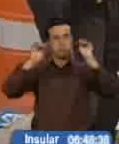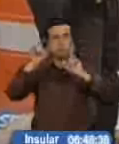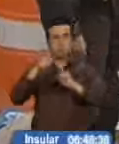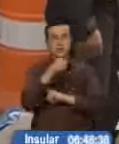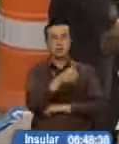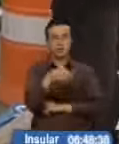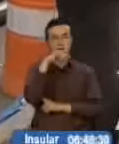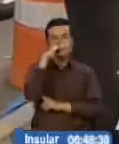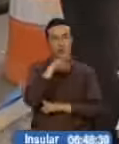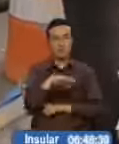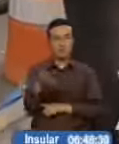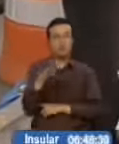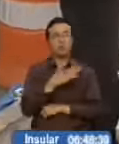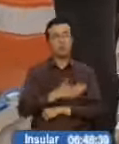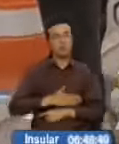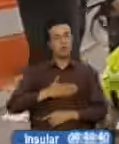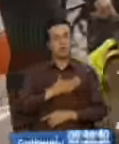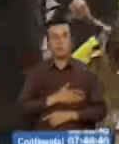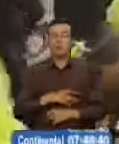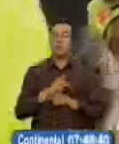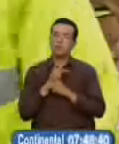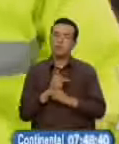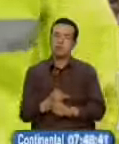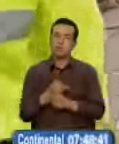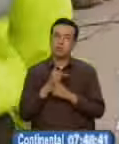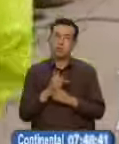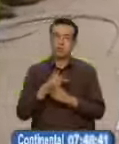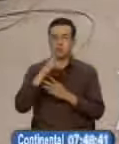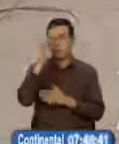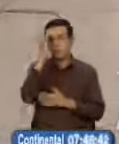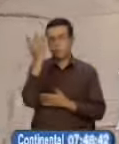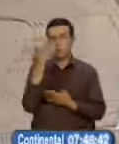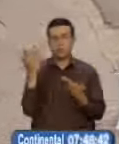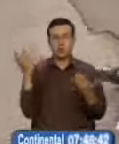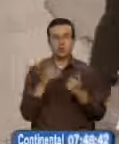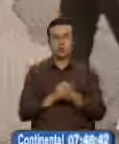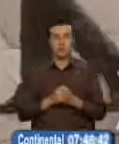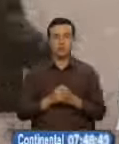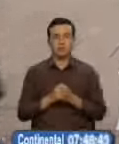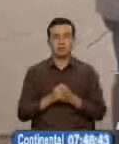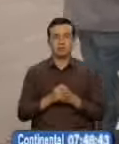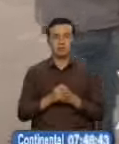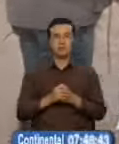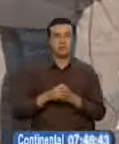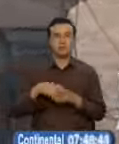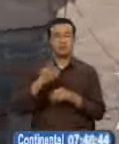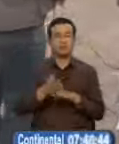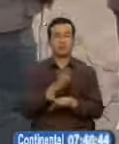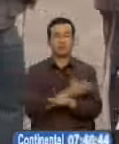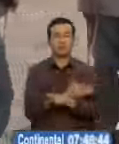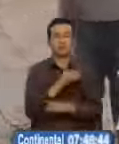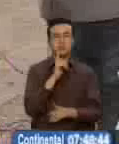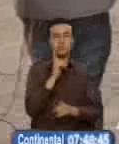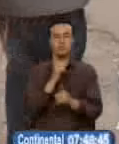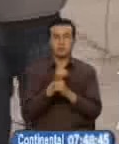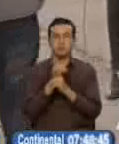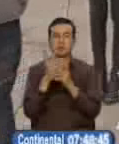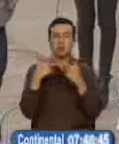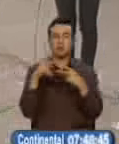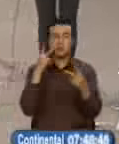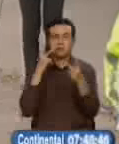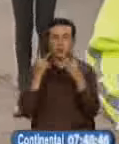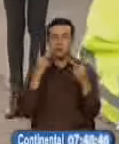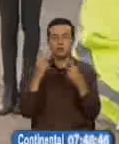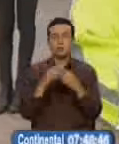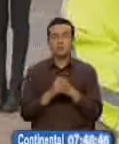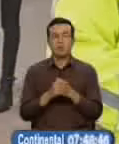con niños, por favor, tener mucho cuidado, porque lamentablemente en el partido anterior pudimos ser testigos de